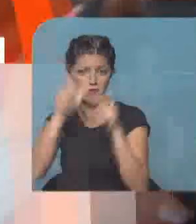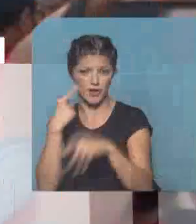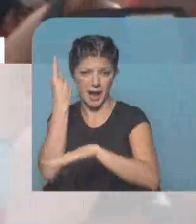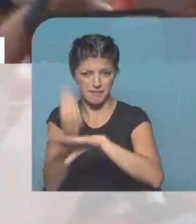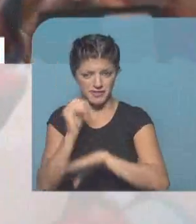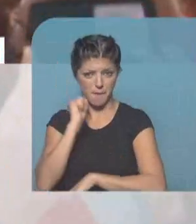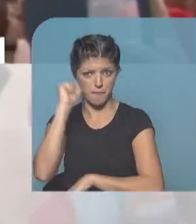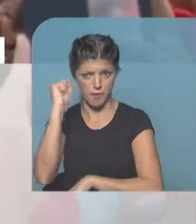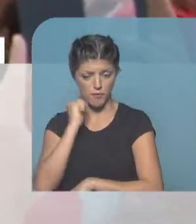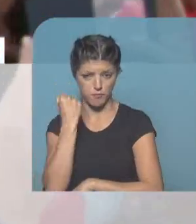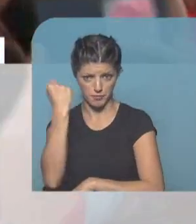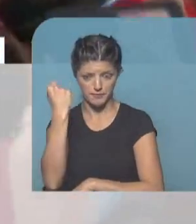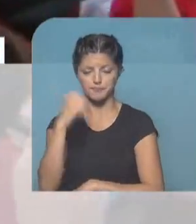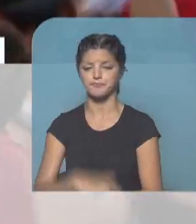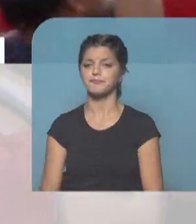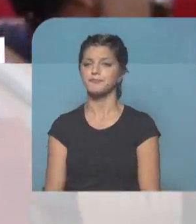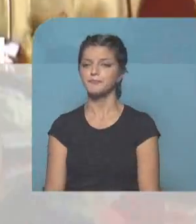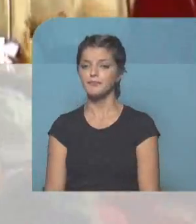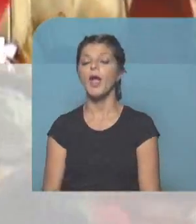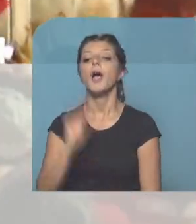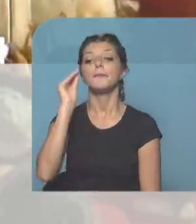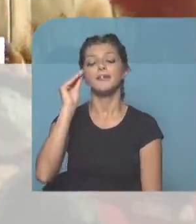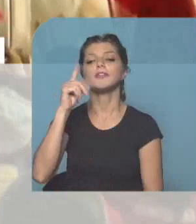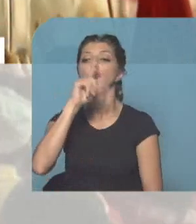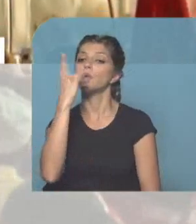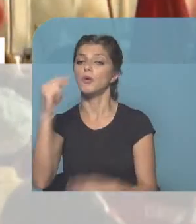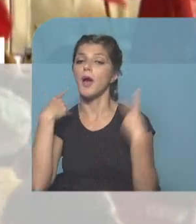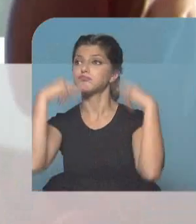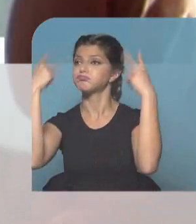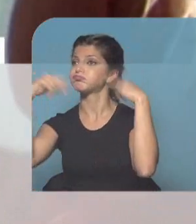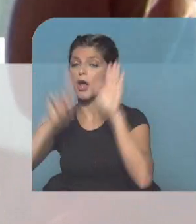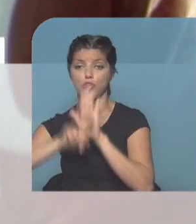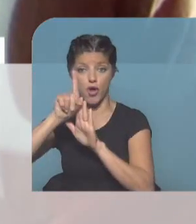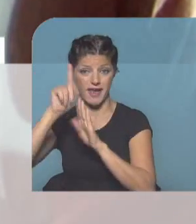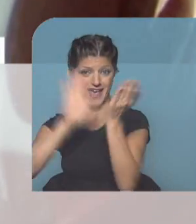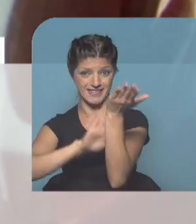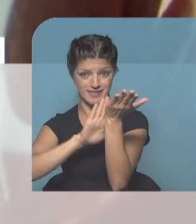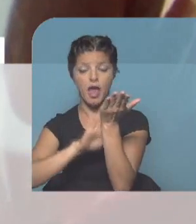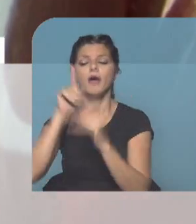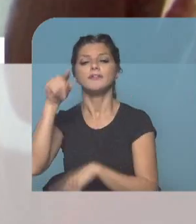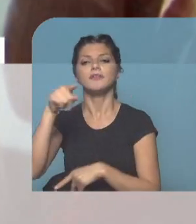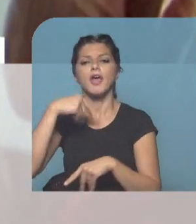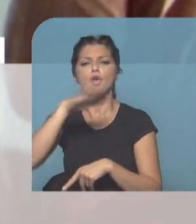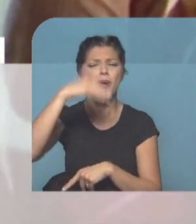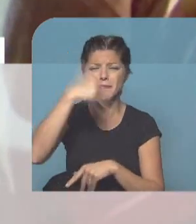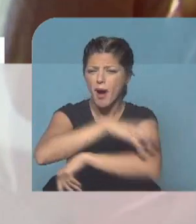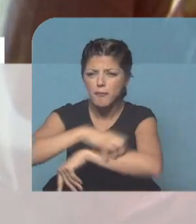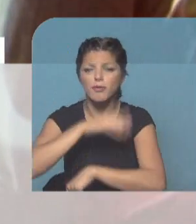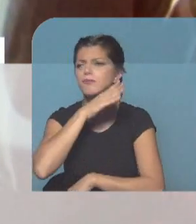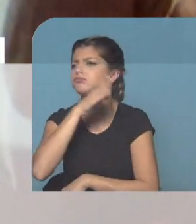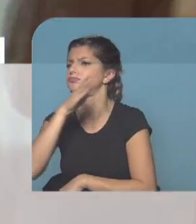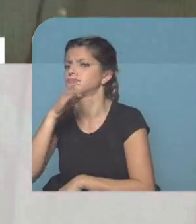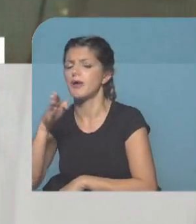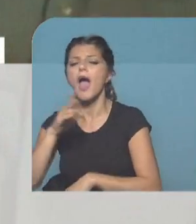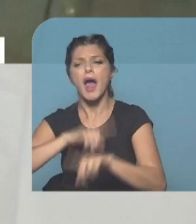Brasil, Lula de gira por el Nordeste. El expresidente continúa con su recorrida por los estados más pobres del país. Con